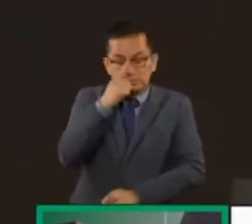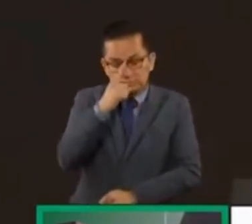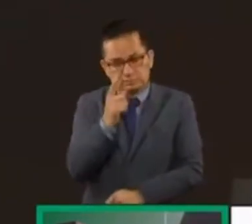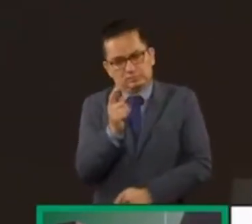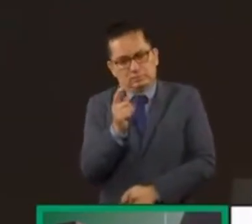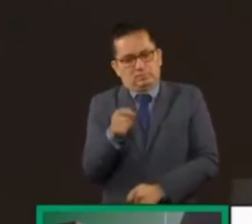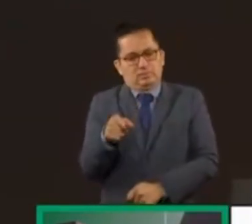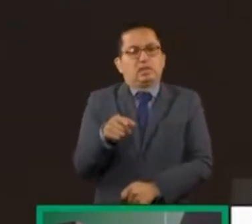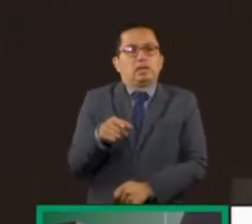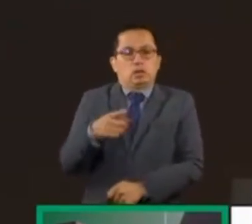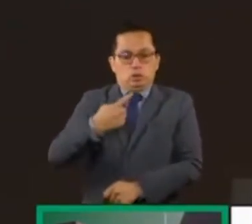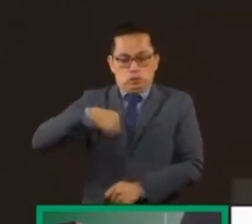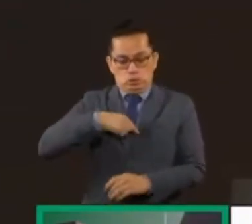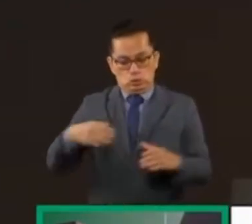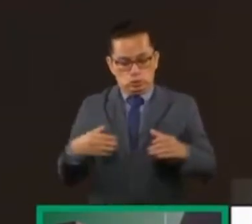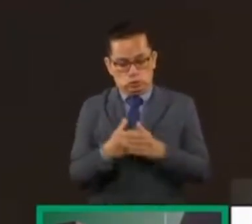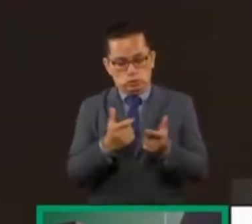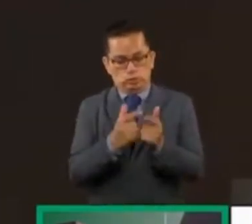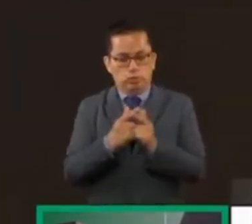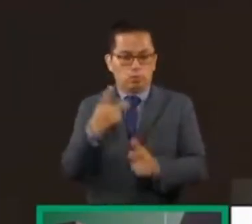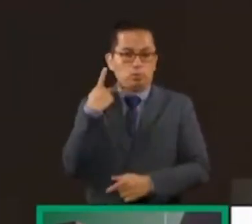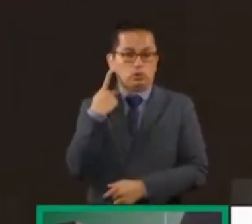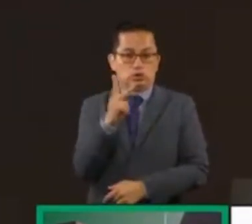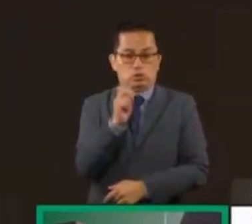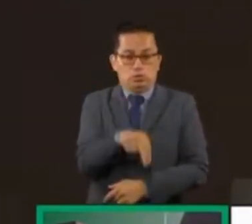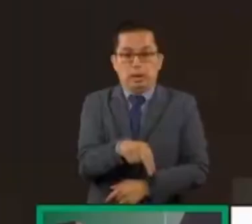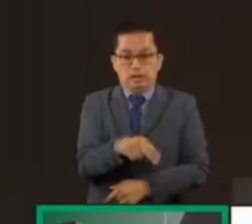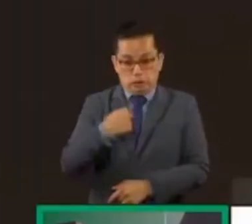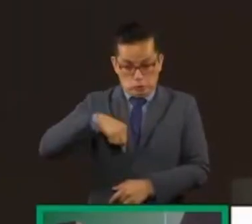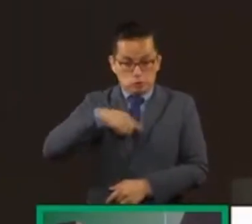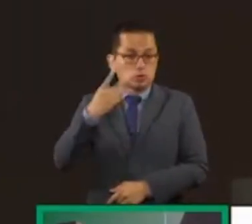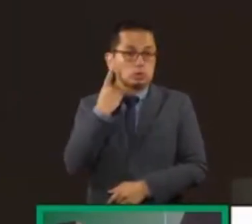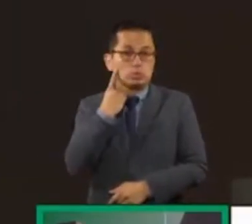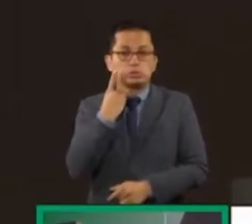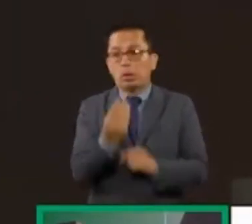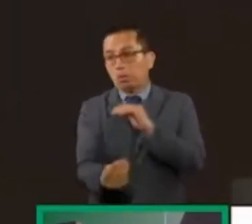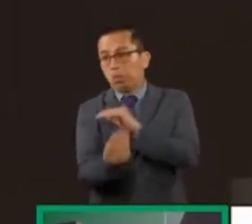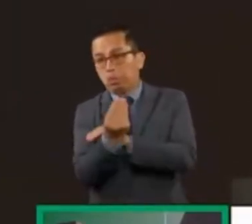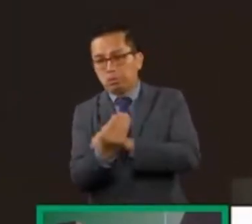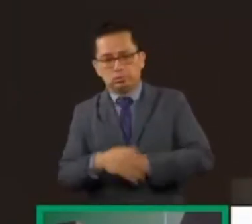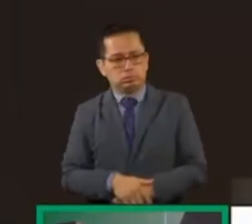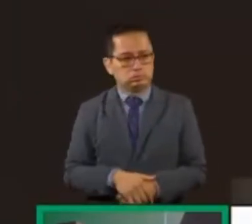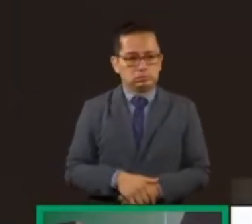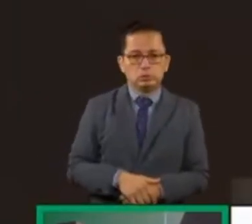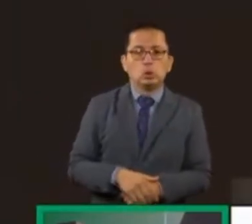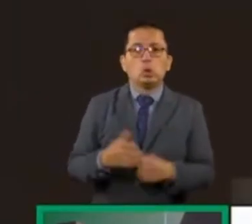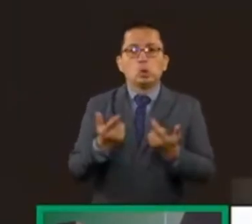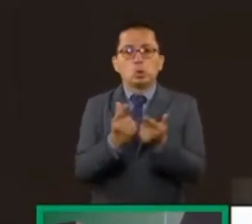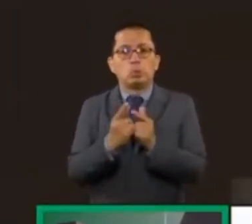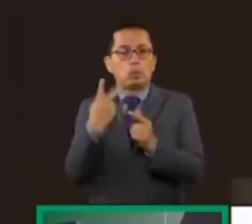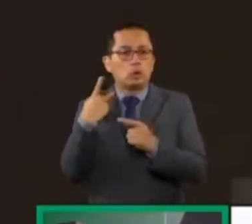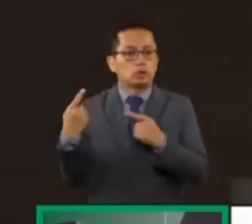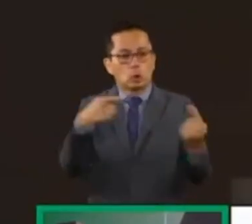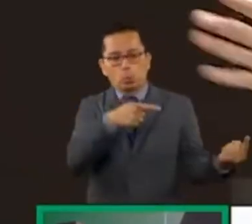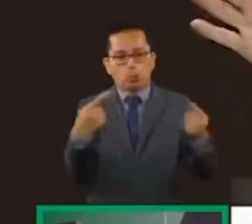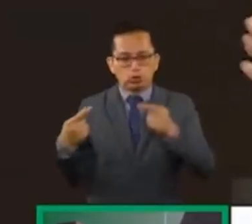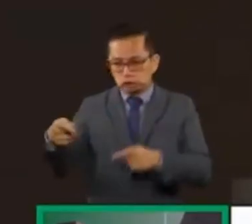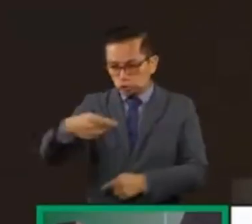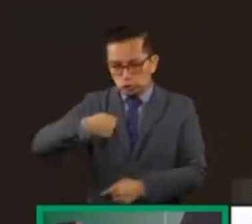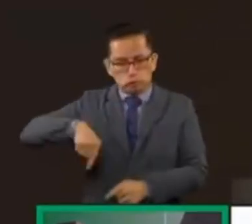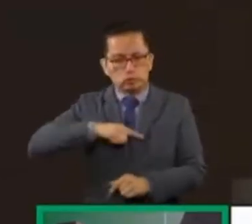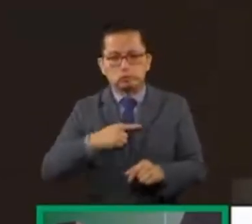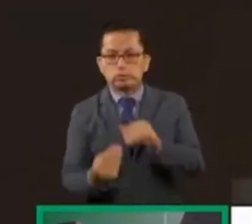diputadas y los diputados del PAN, ya no digo que ignoran a las diputadas y diputados de la oposición, porque a